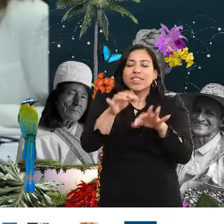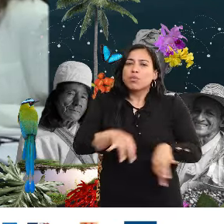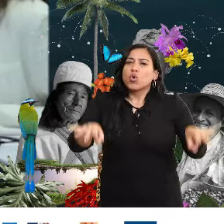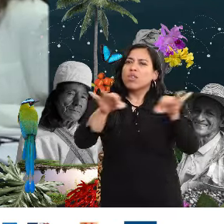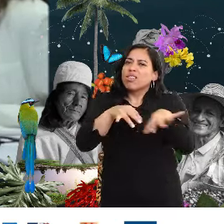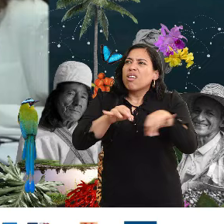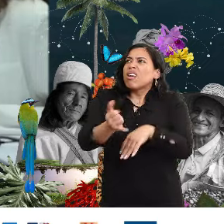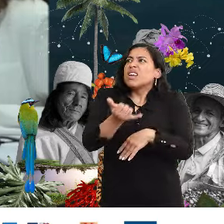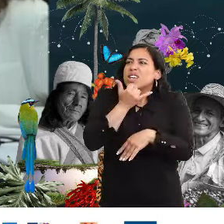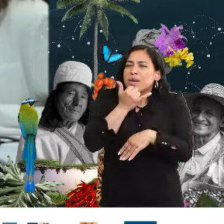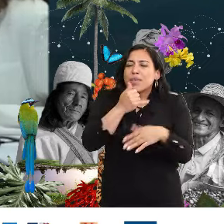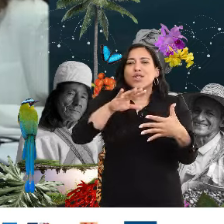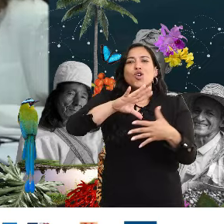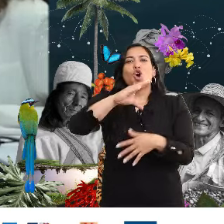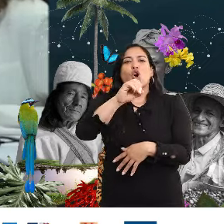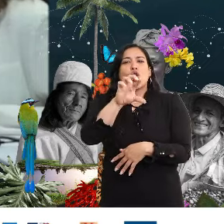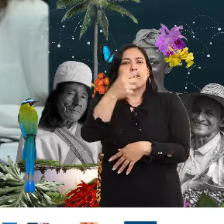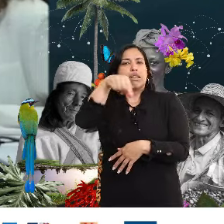pasó en la